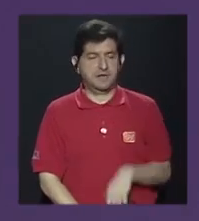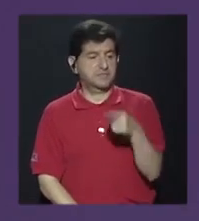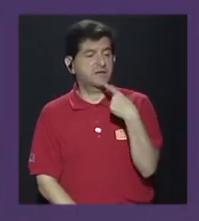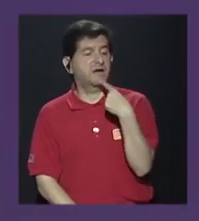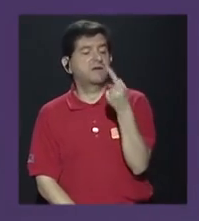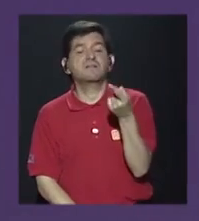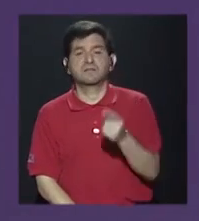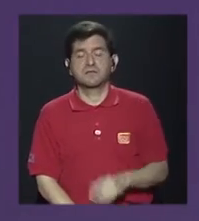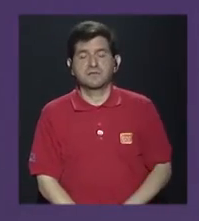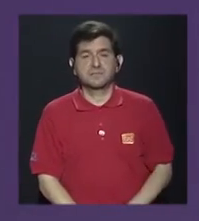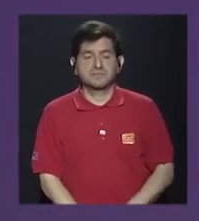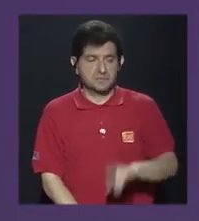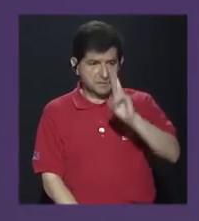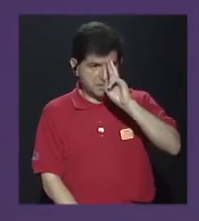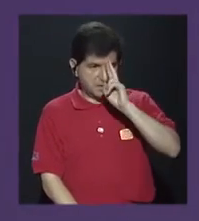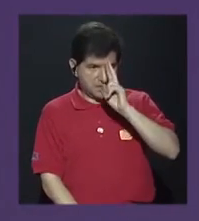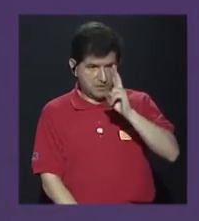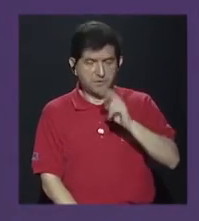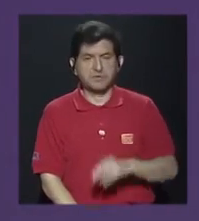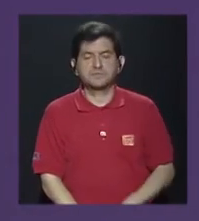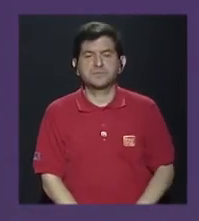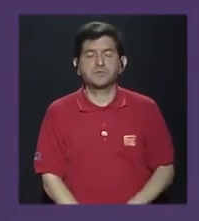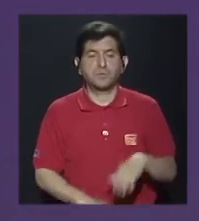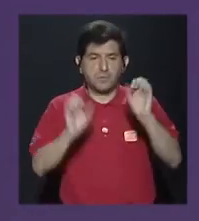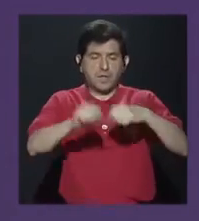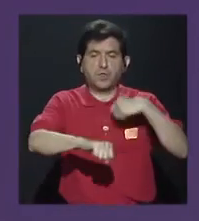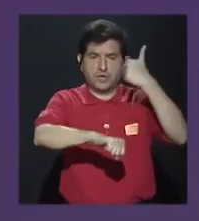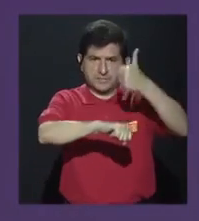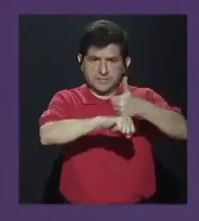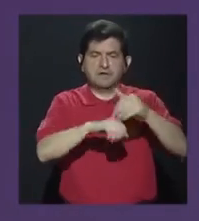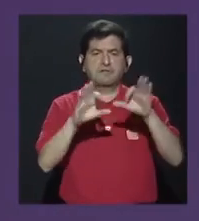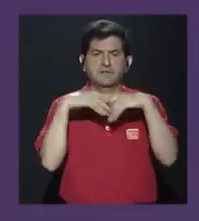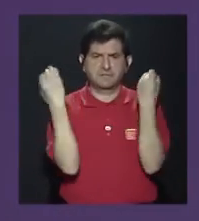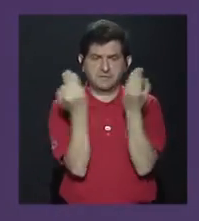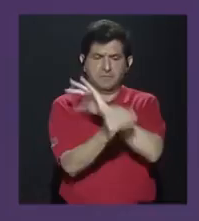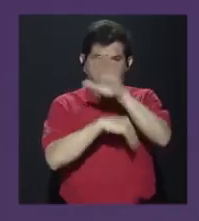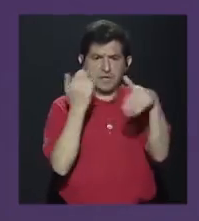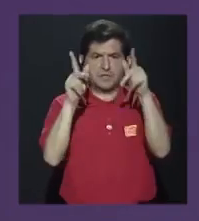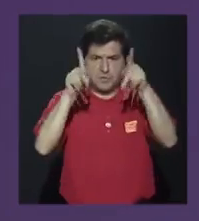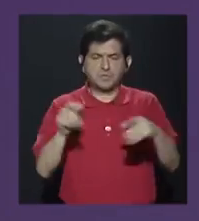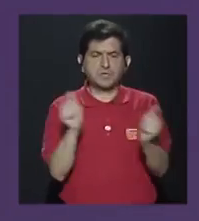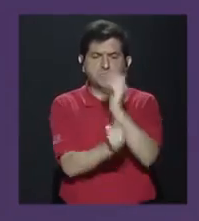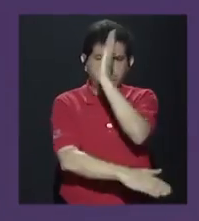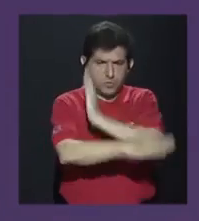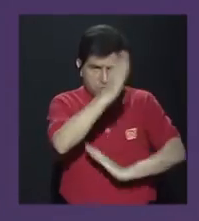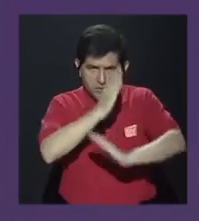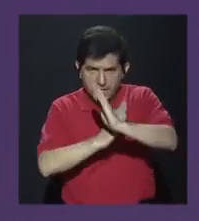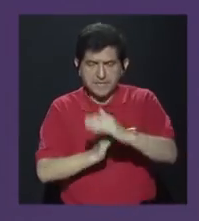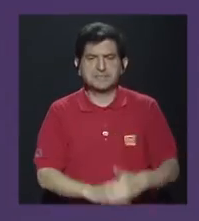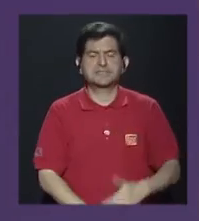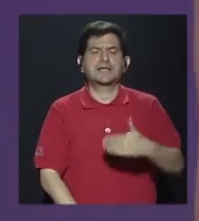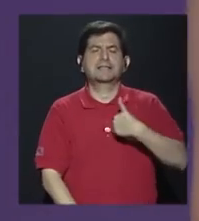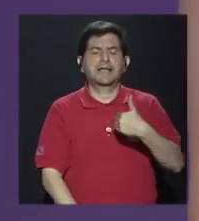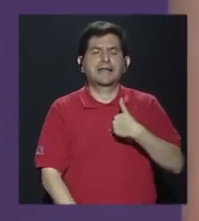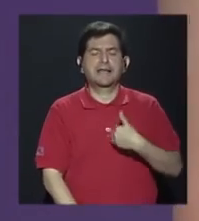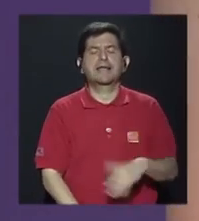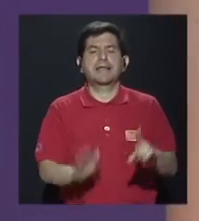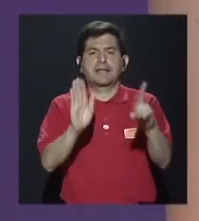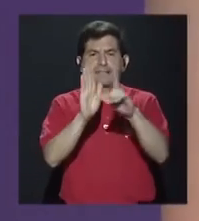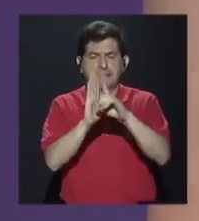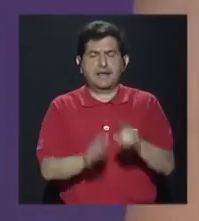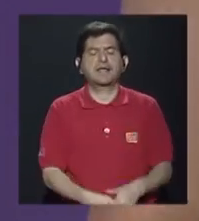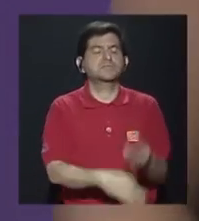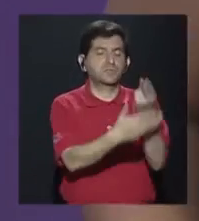dice el respeto del hogar y la familia, donde todas las personas con discapacidad tenemos derecho a tener